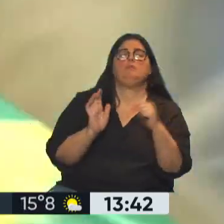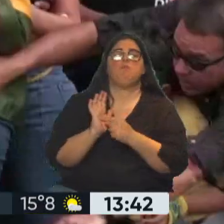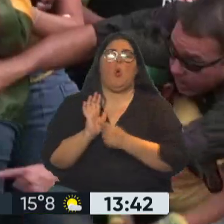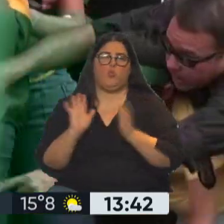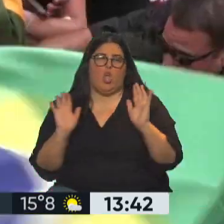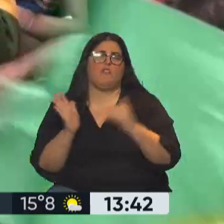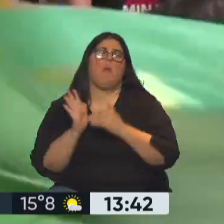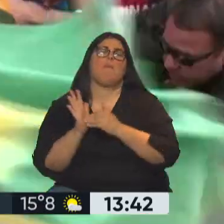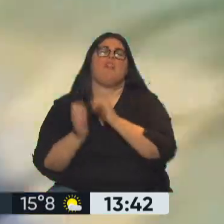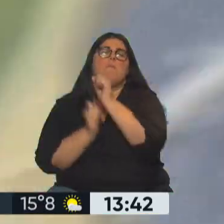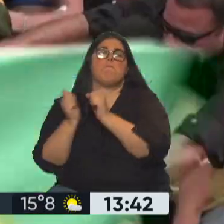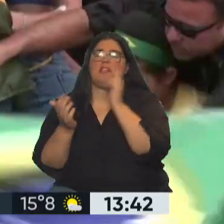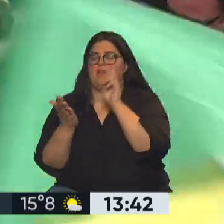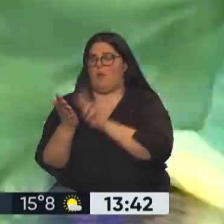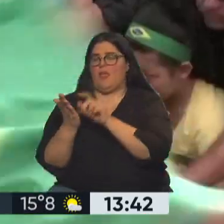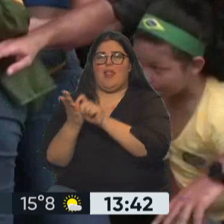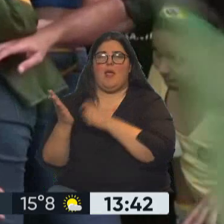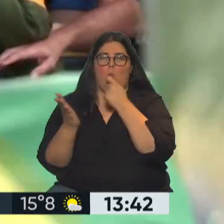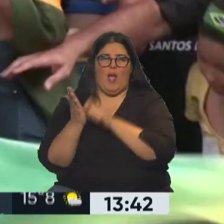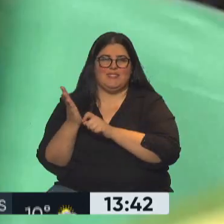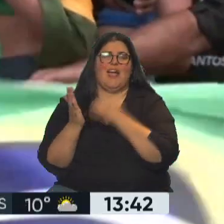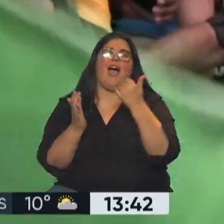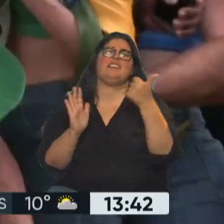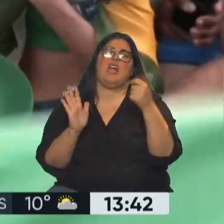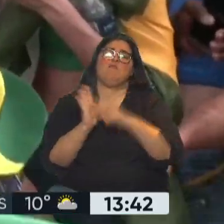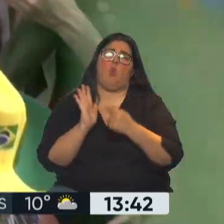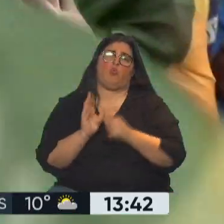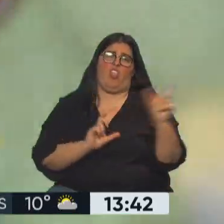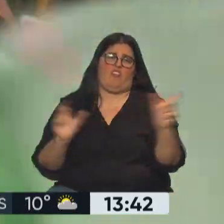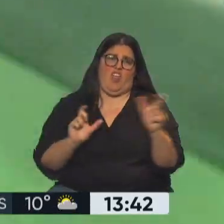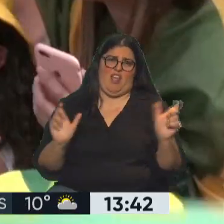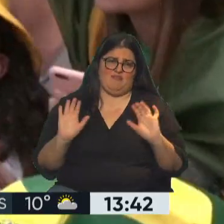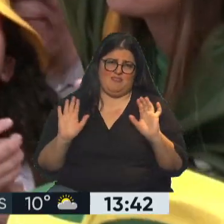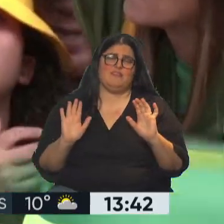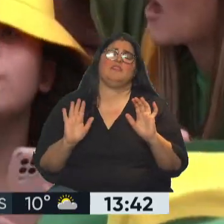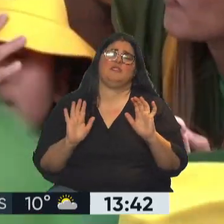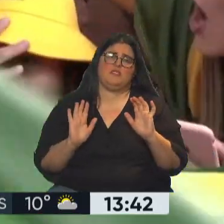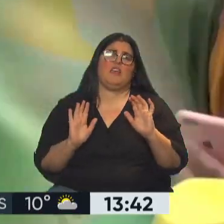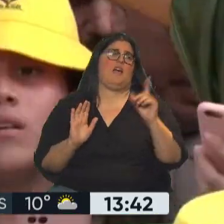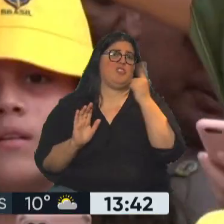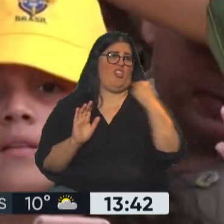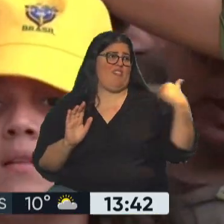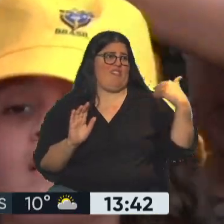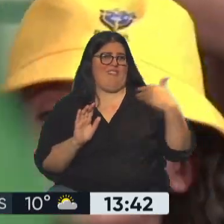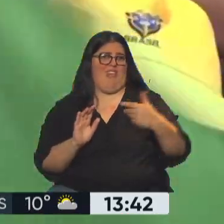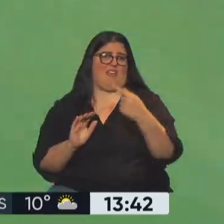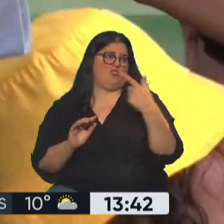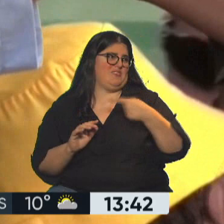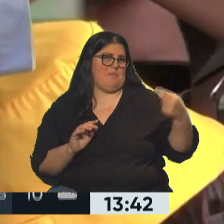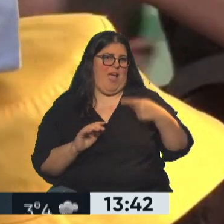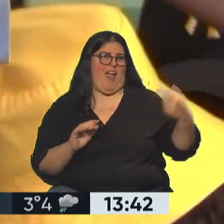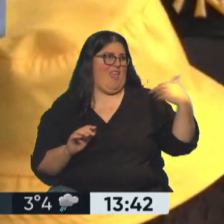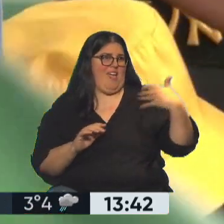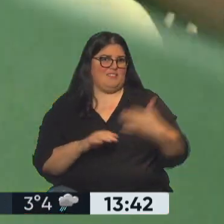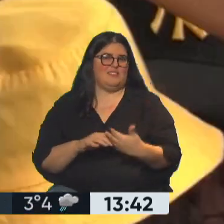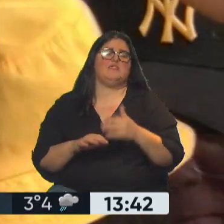ejemplo, llega a los 6 puntos de diferencia. De hecho, en estos últimos días, sobre todo creció, venía de algunas semanas, la